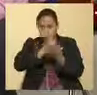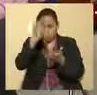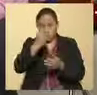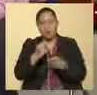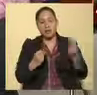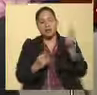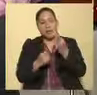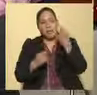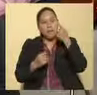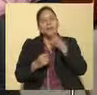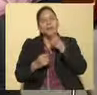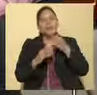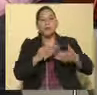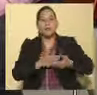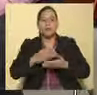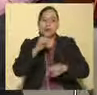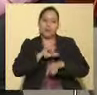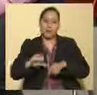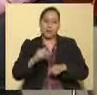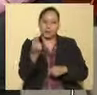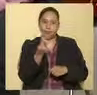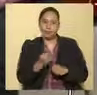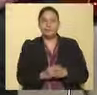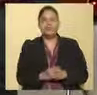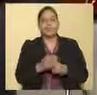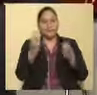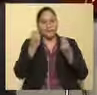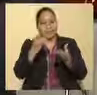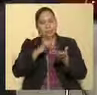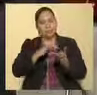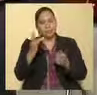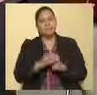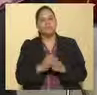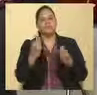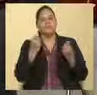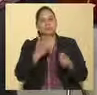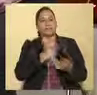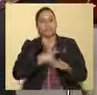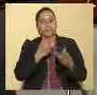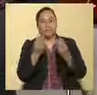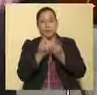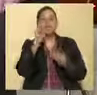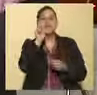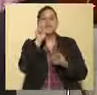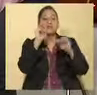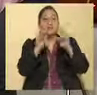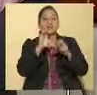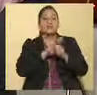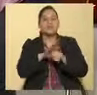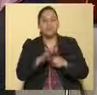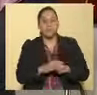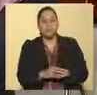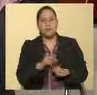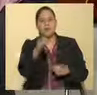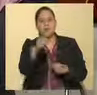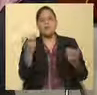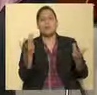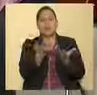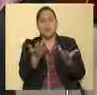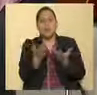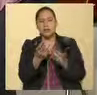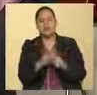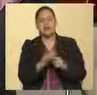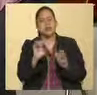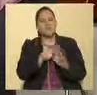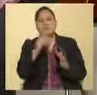que opere a nuestro bebé. Muchas gracias. Al Muchas gracias contrario, por estar con nosotros. Con mucho gusto de estar con El día de ustedes. mañana vamos a hablar de qué hacer en caso de